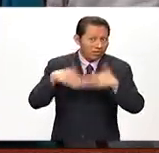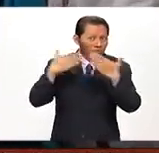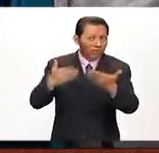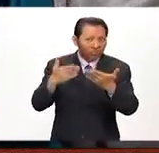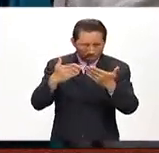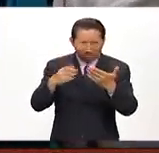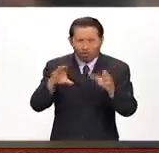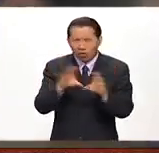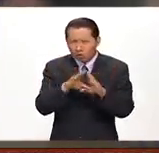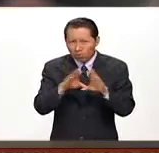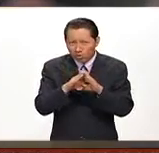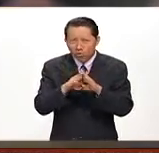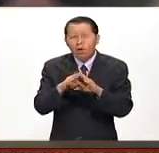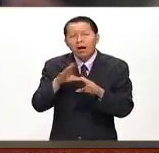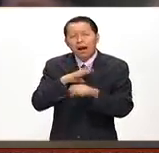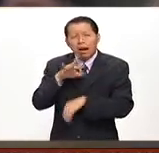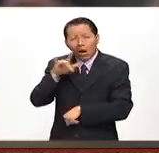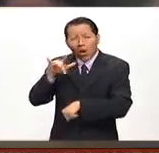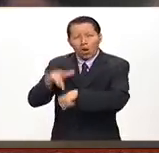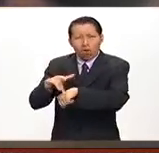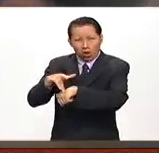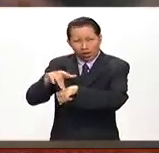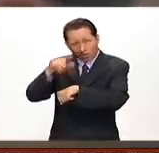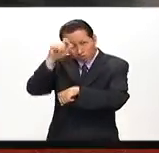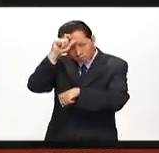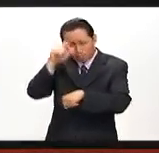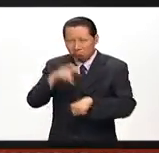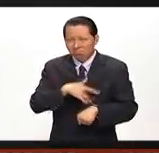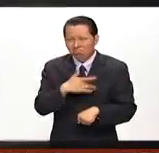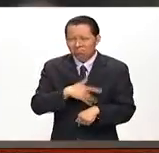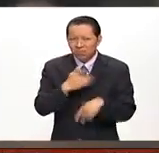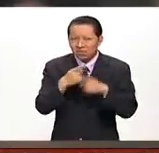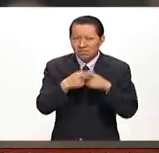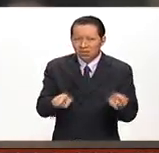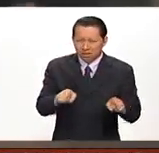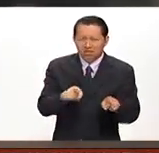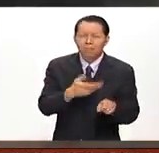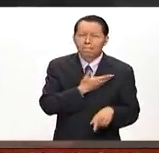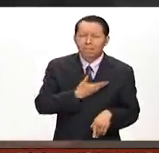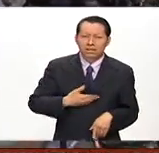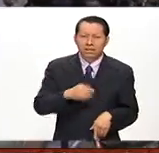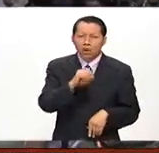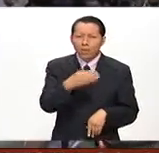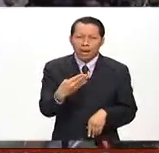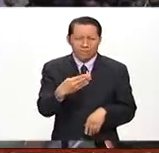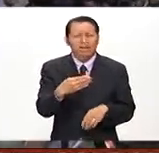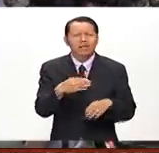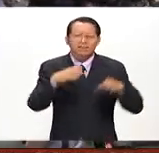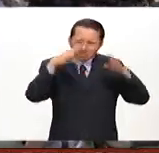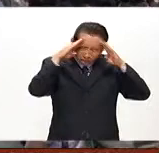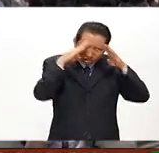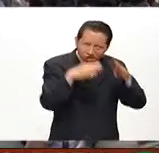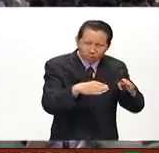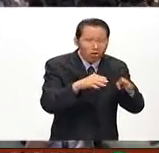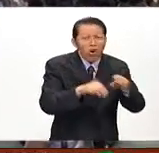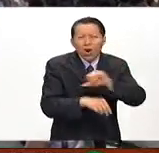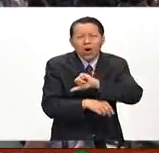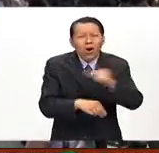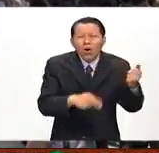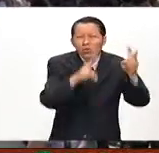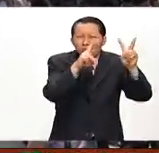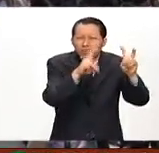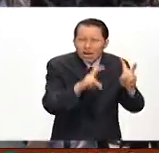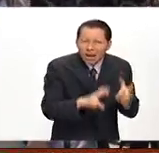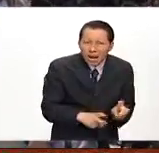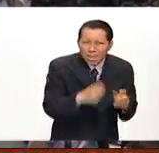tener una intervención como esta. El presidente Barack Obama está inmerso en otros temas más importantes, como lo es